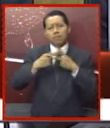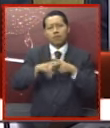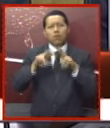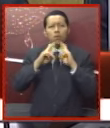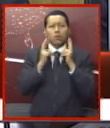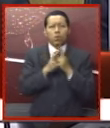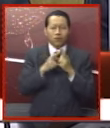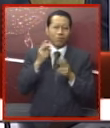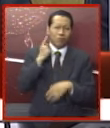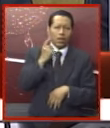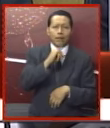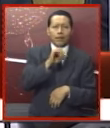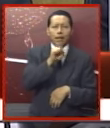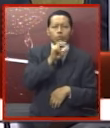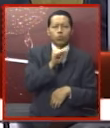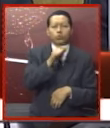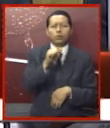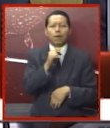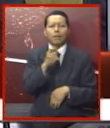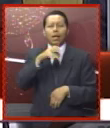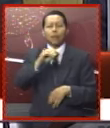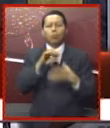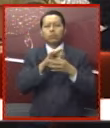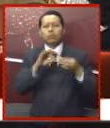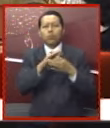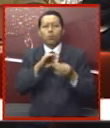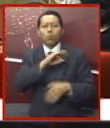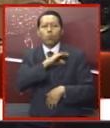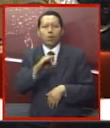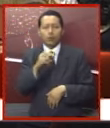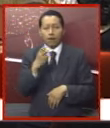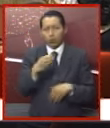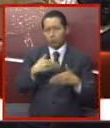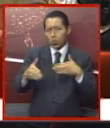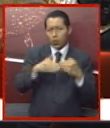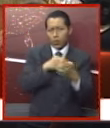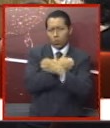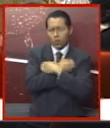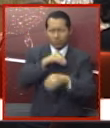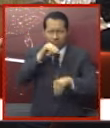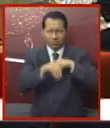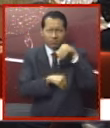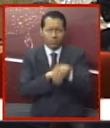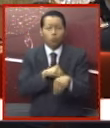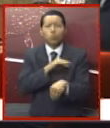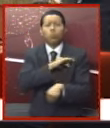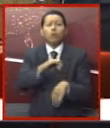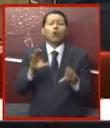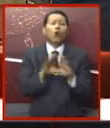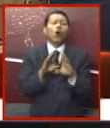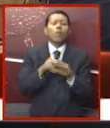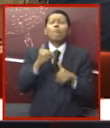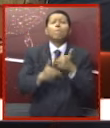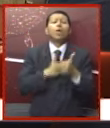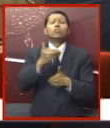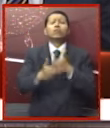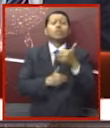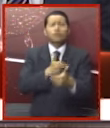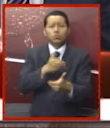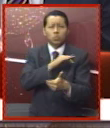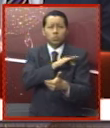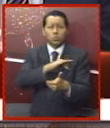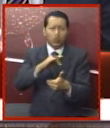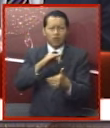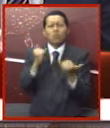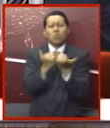diputado Jesús Zambrano, se pronunció porque la implementación del modelo educativo se conciba como un proceso gradual y por